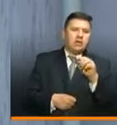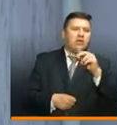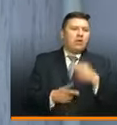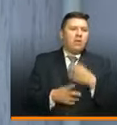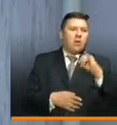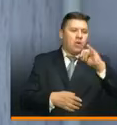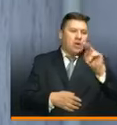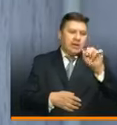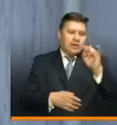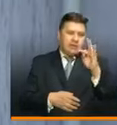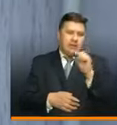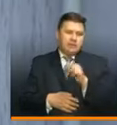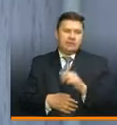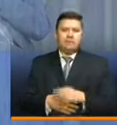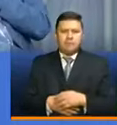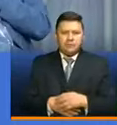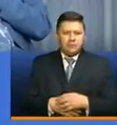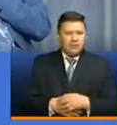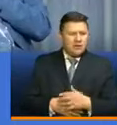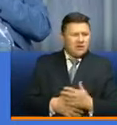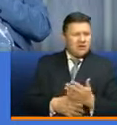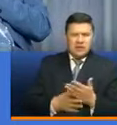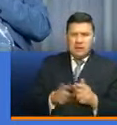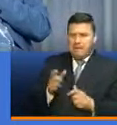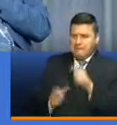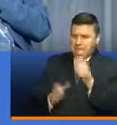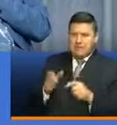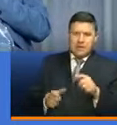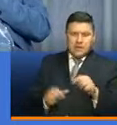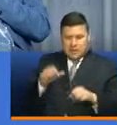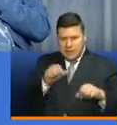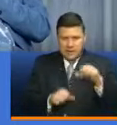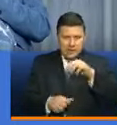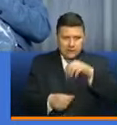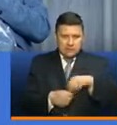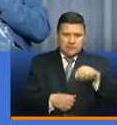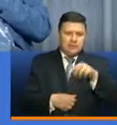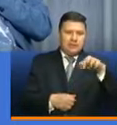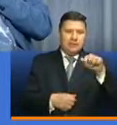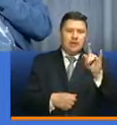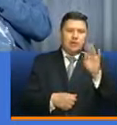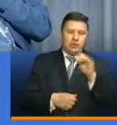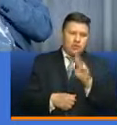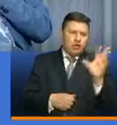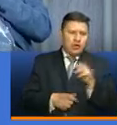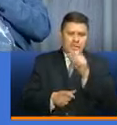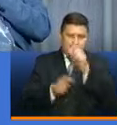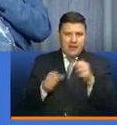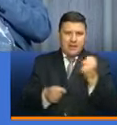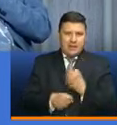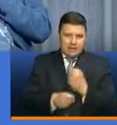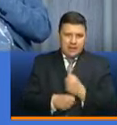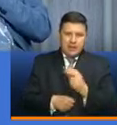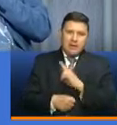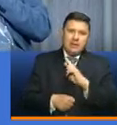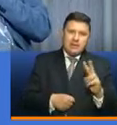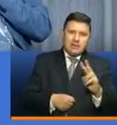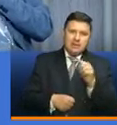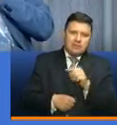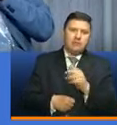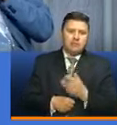pero Juanita de la EAN, pero hay otro montón de gente, incluido el Laboratorio de Aceleración de PNUD, toda la gente que trabaja con la